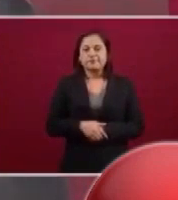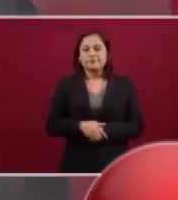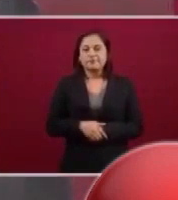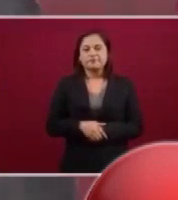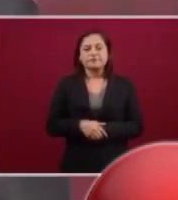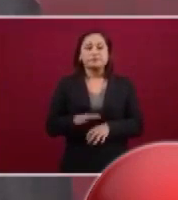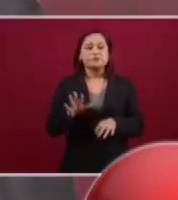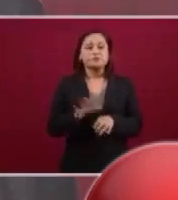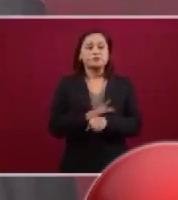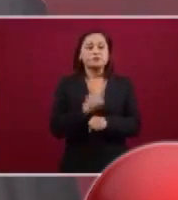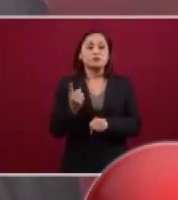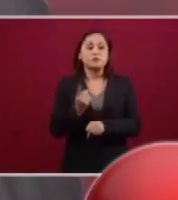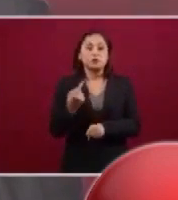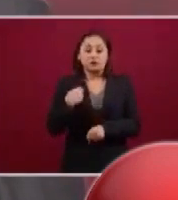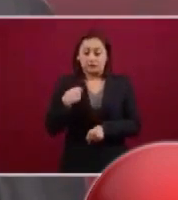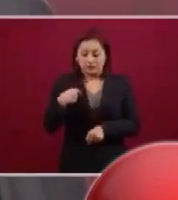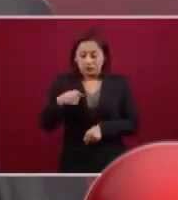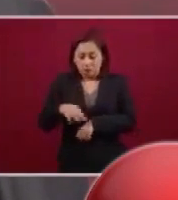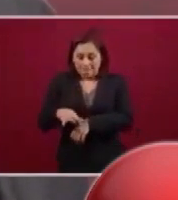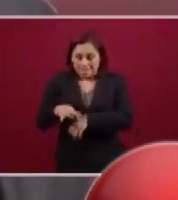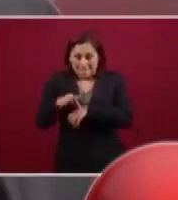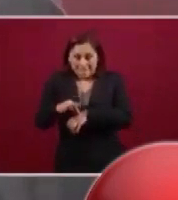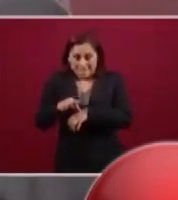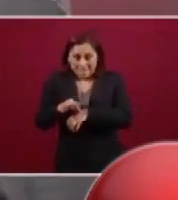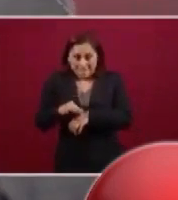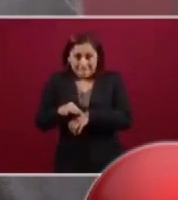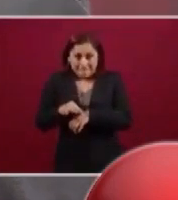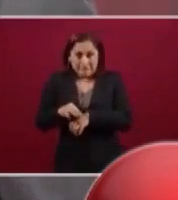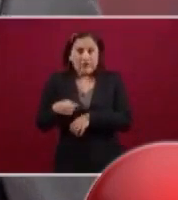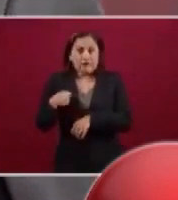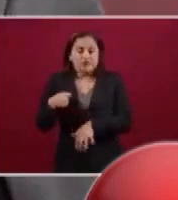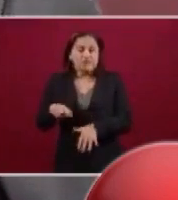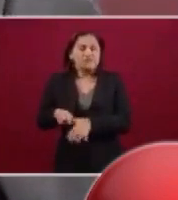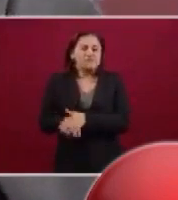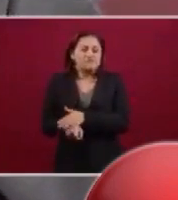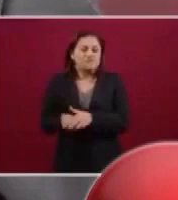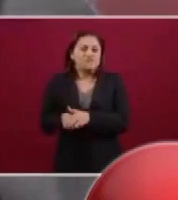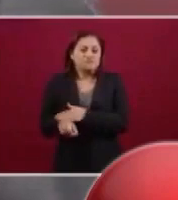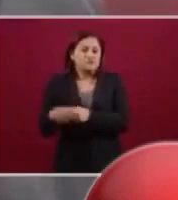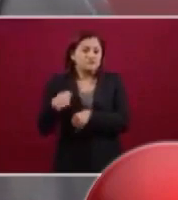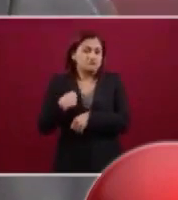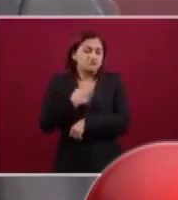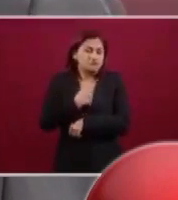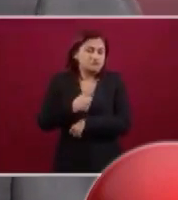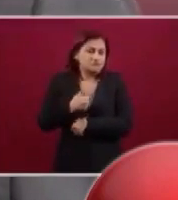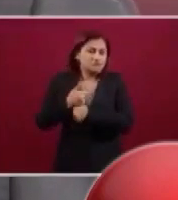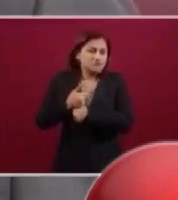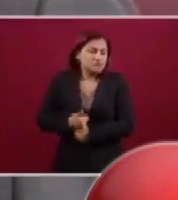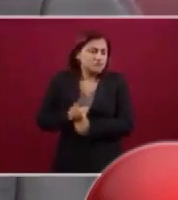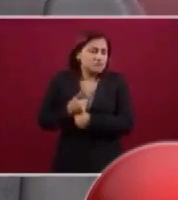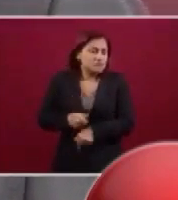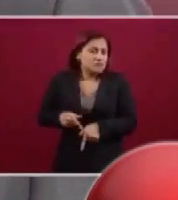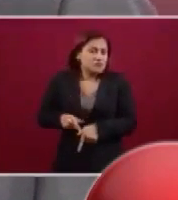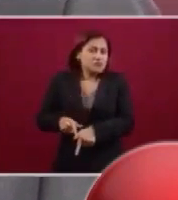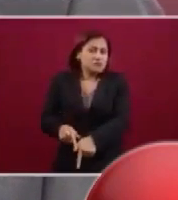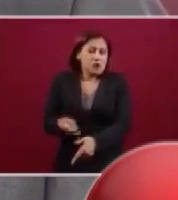a mí me extorsionan. Yo sigo padeciendo de la corrupción.